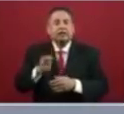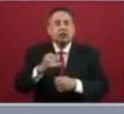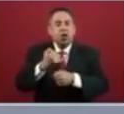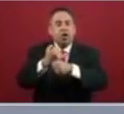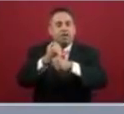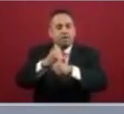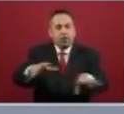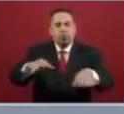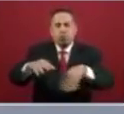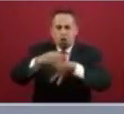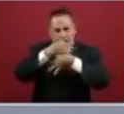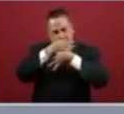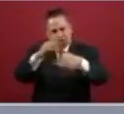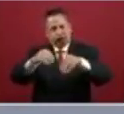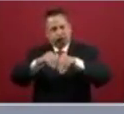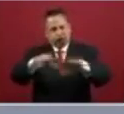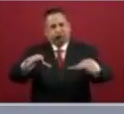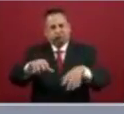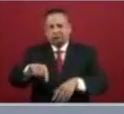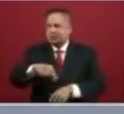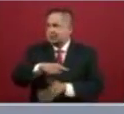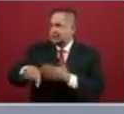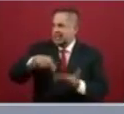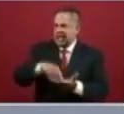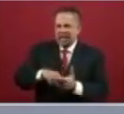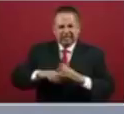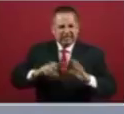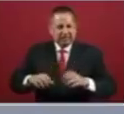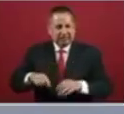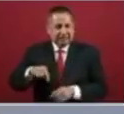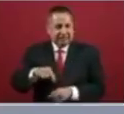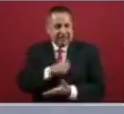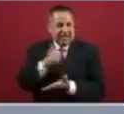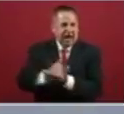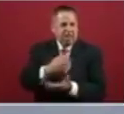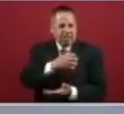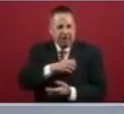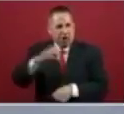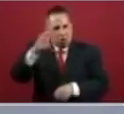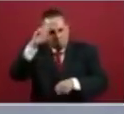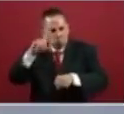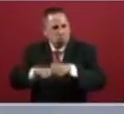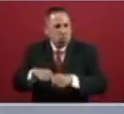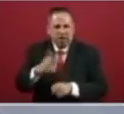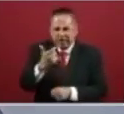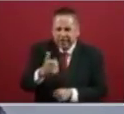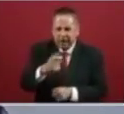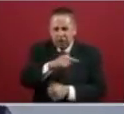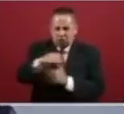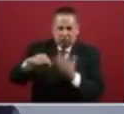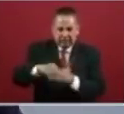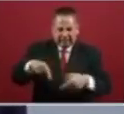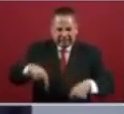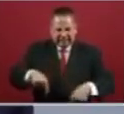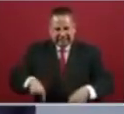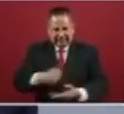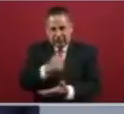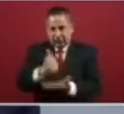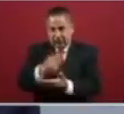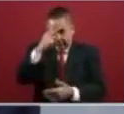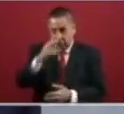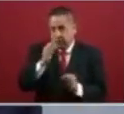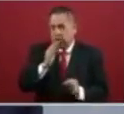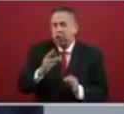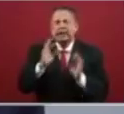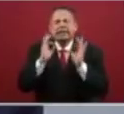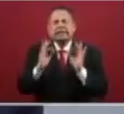informar aquí el corazón político, económico, cultural de México